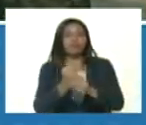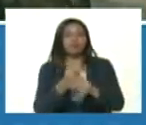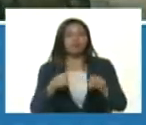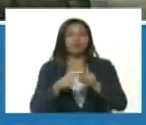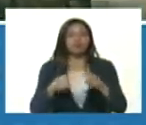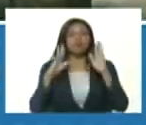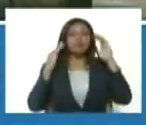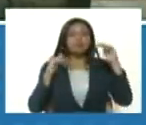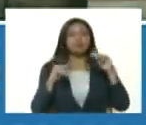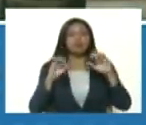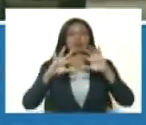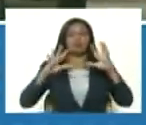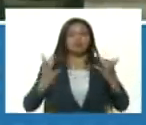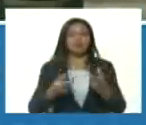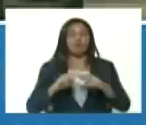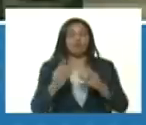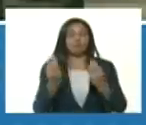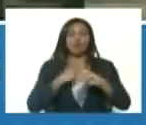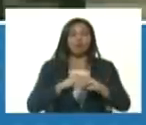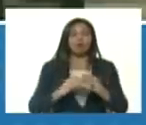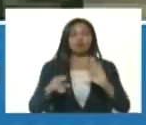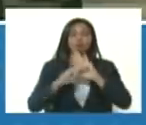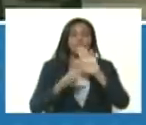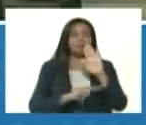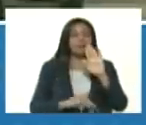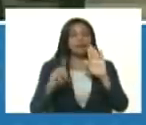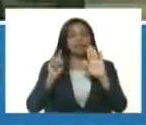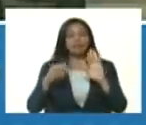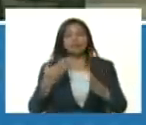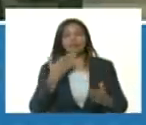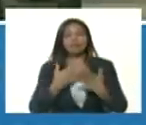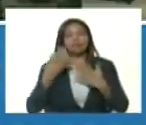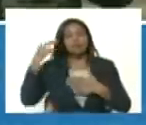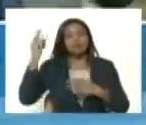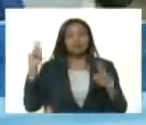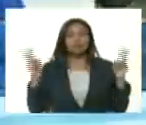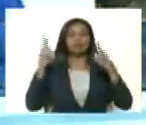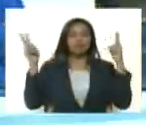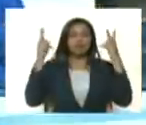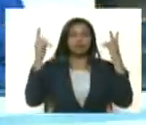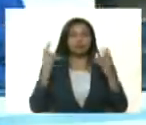para atender esta pandemia de acuerdo a su lineamiento, y con el favor de Dios venceremos.